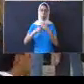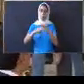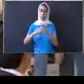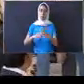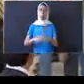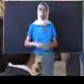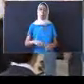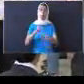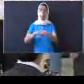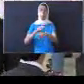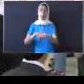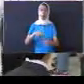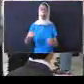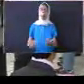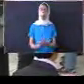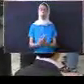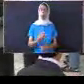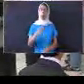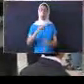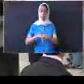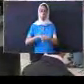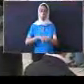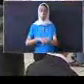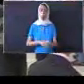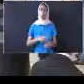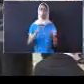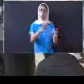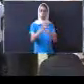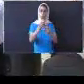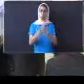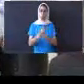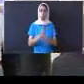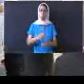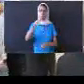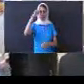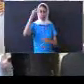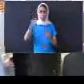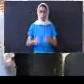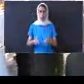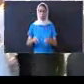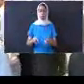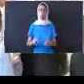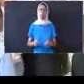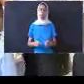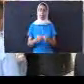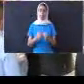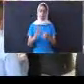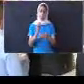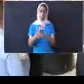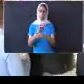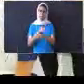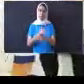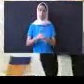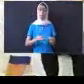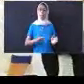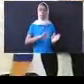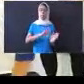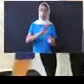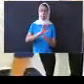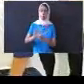decisión de dejar las cosas. En la tumba. Y camina.